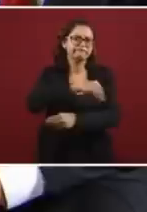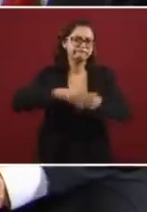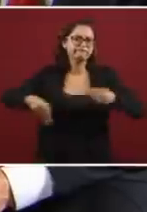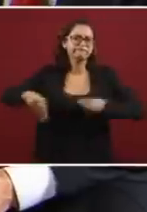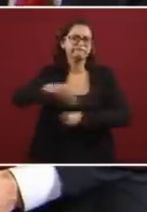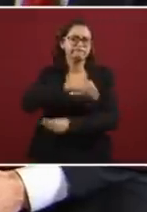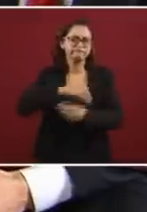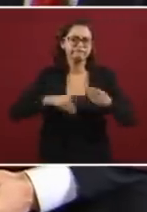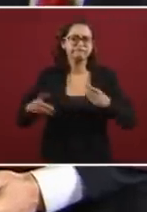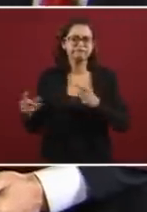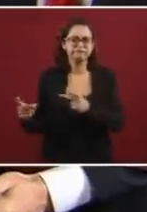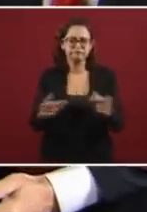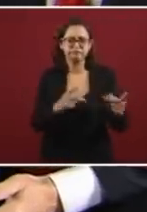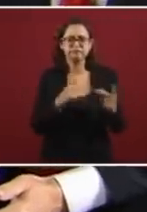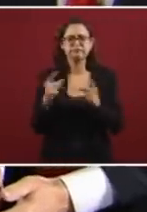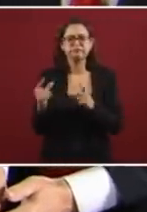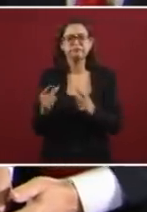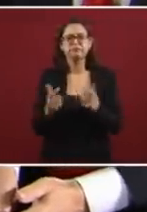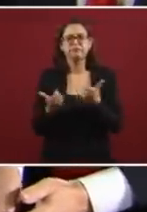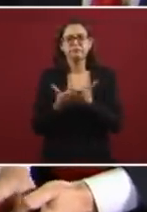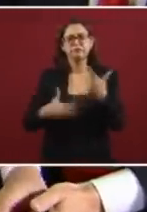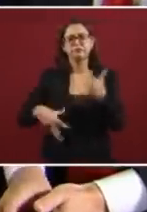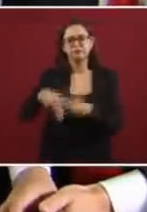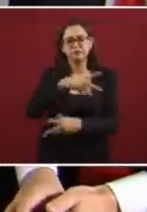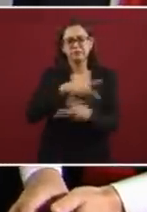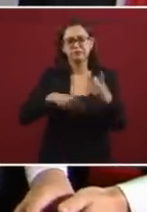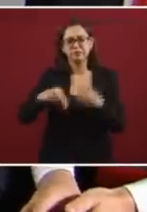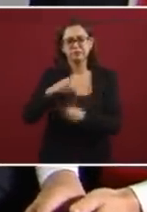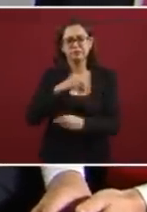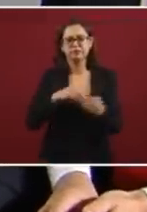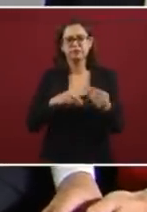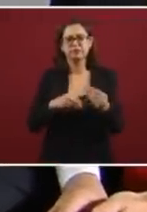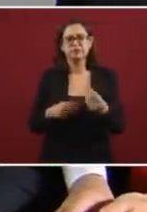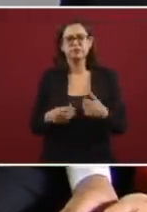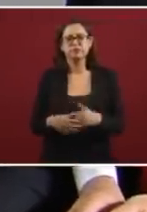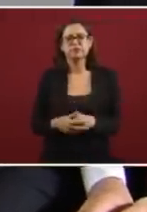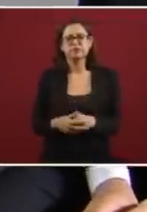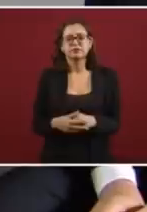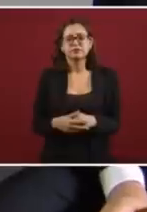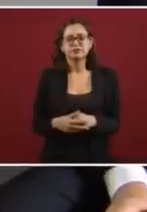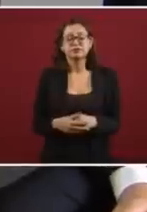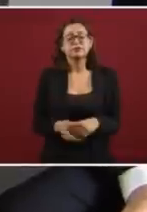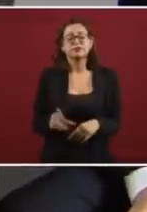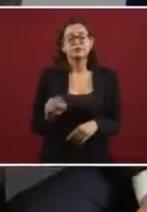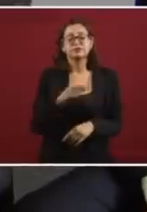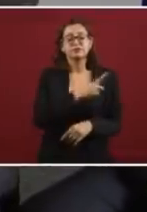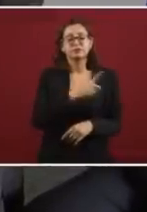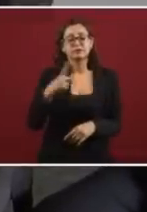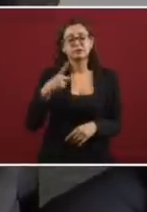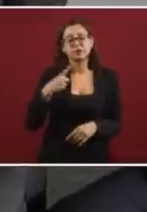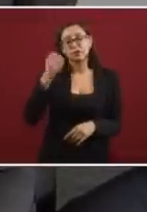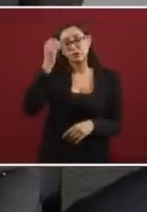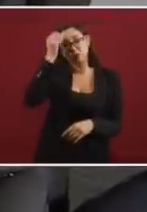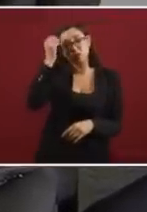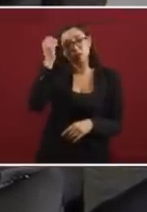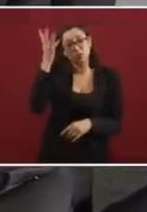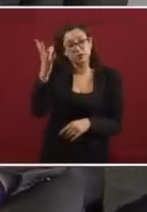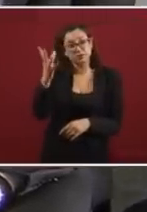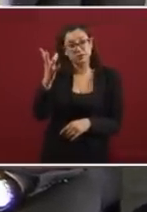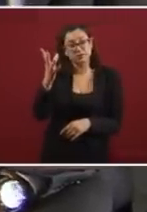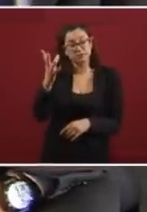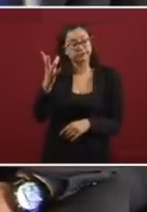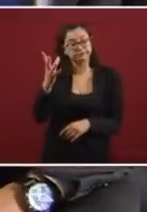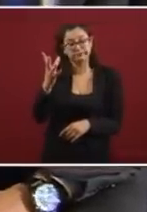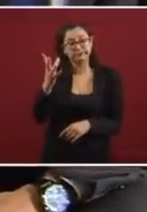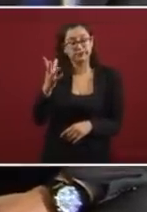completo la economía no debe de olvidarse que desde que empezó